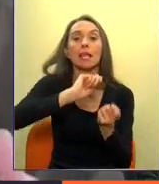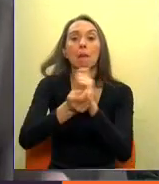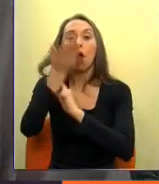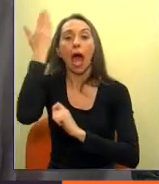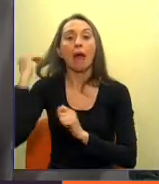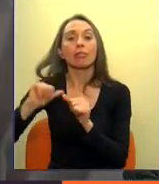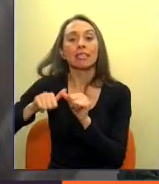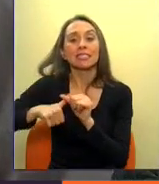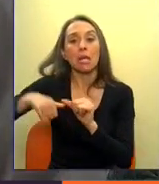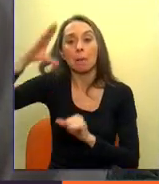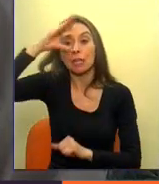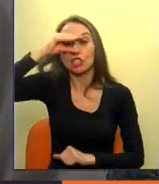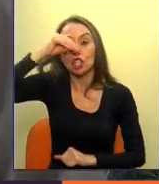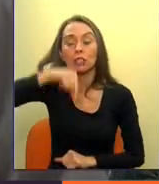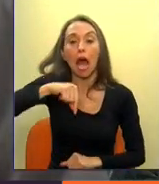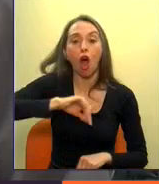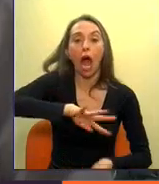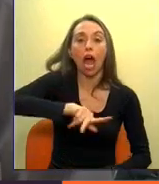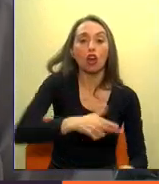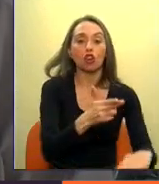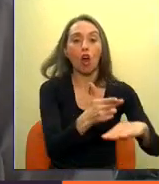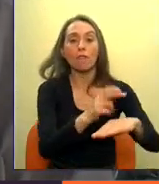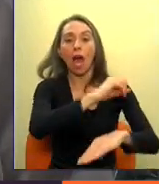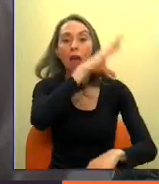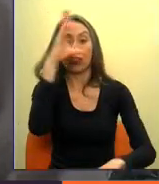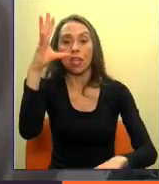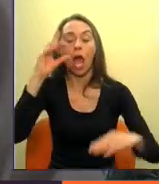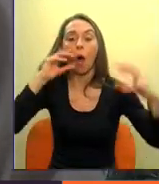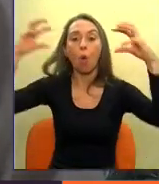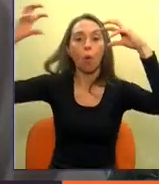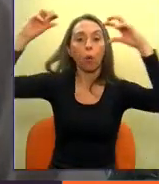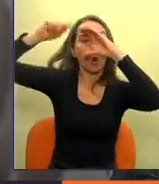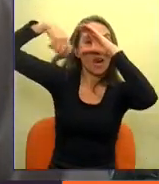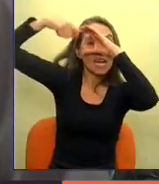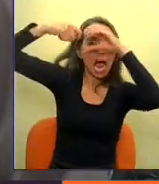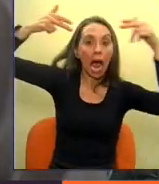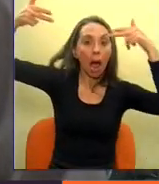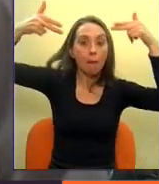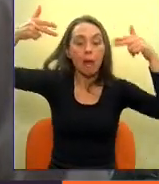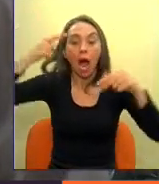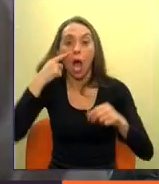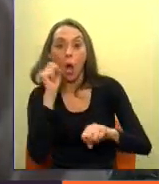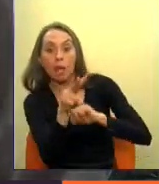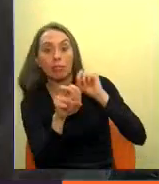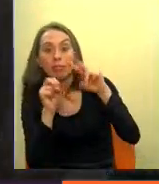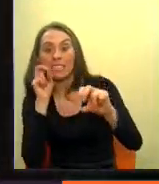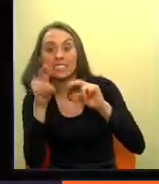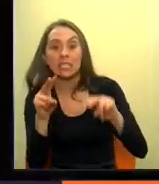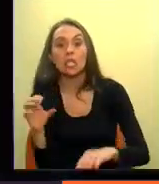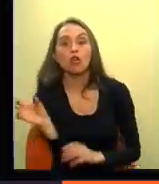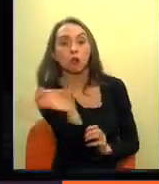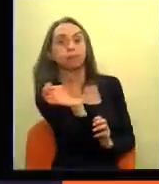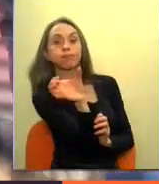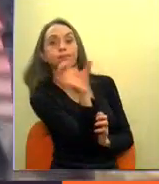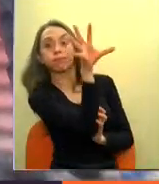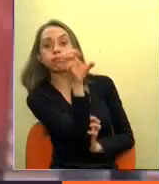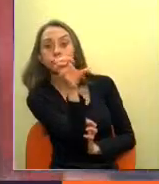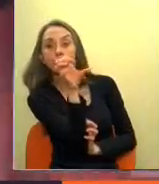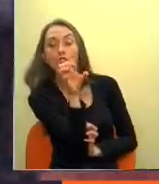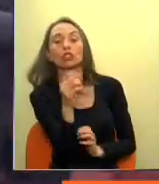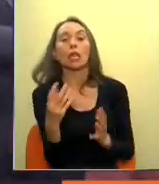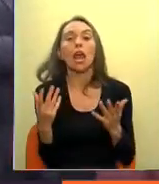decir son áreas diurno por lo tanto hay mayor presencia de cámaras hay mayor presencia de testigos que los pueden filmar y también los pueden reconocer